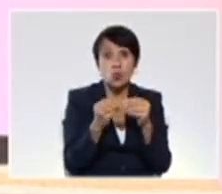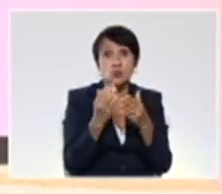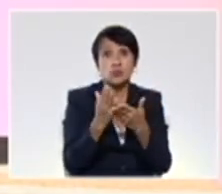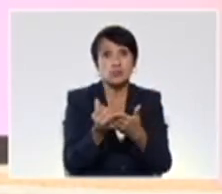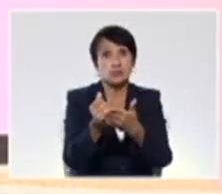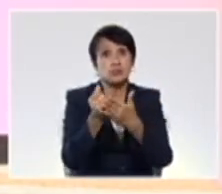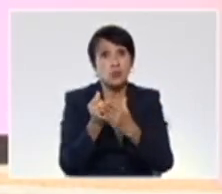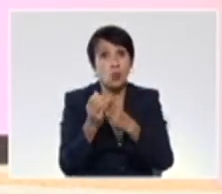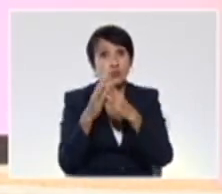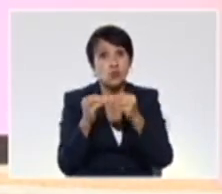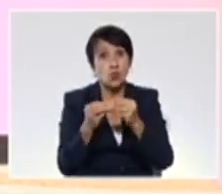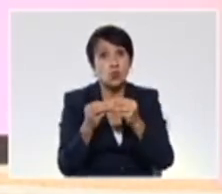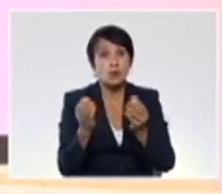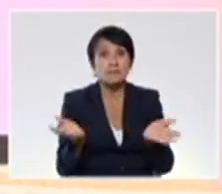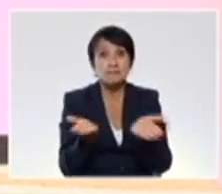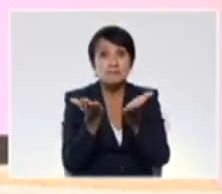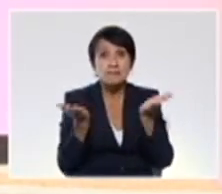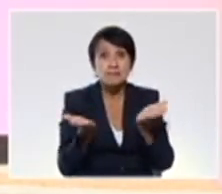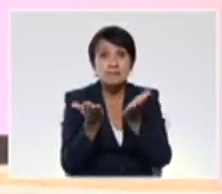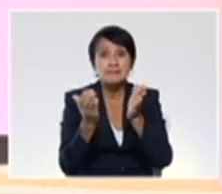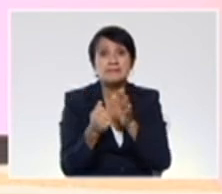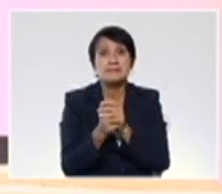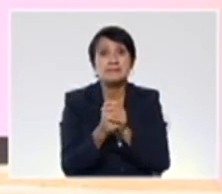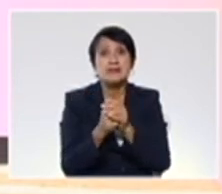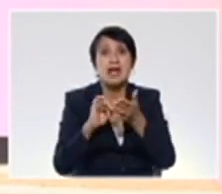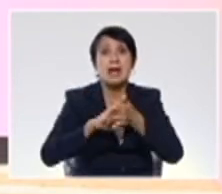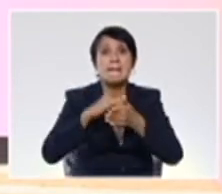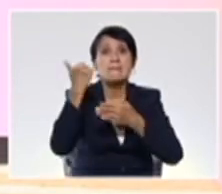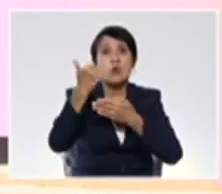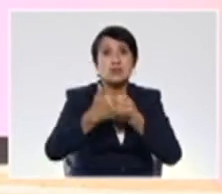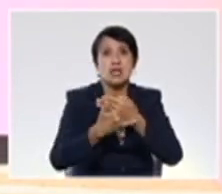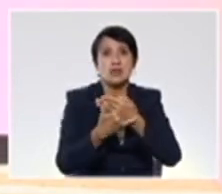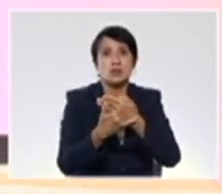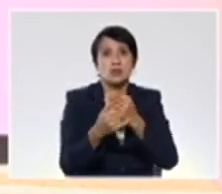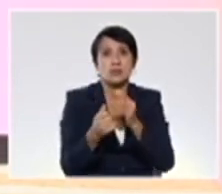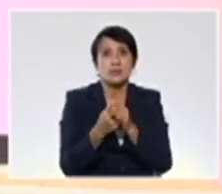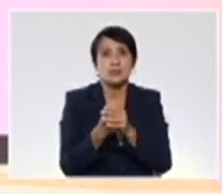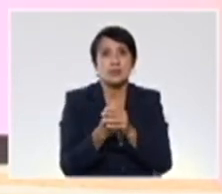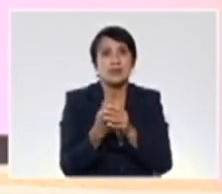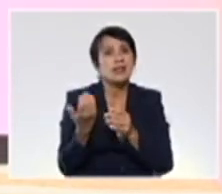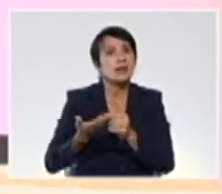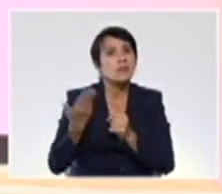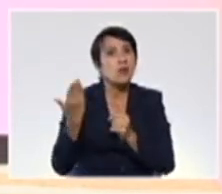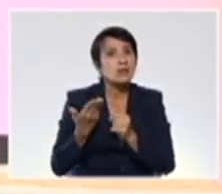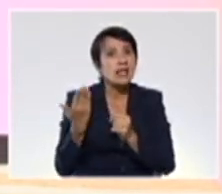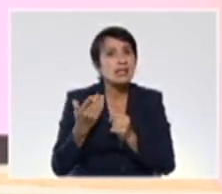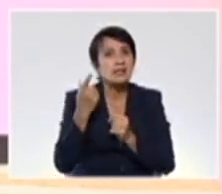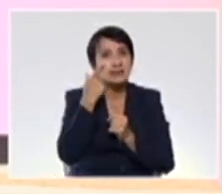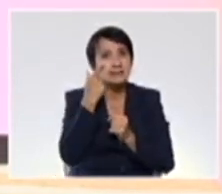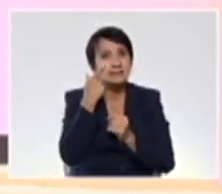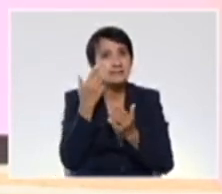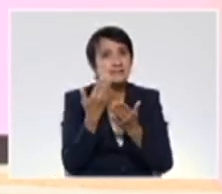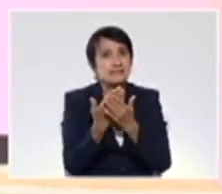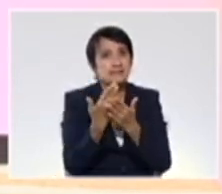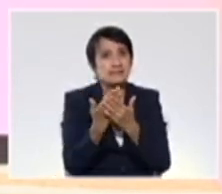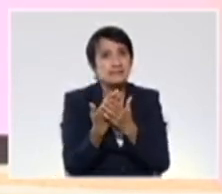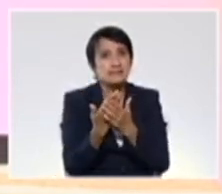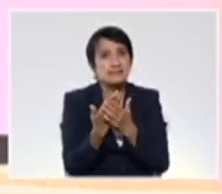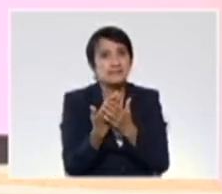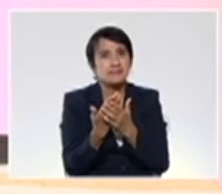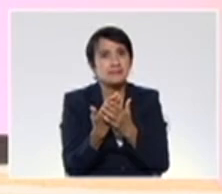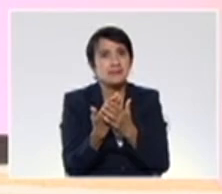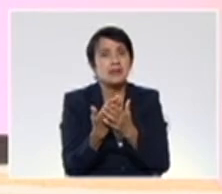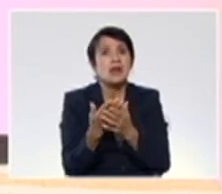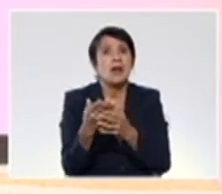ir impulsando en este proyecto. Es importante que tengas en cuenta que